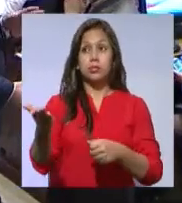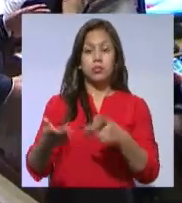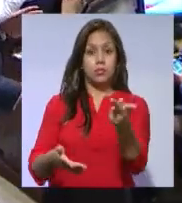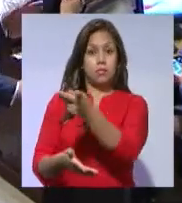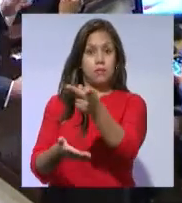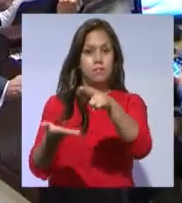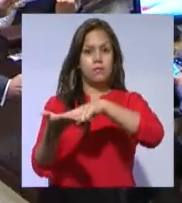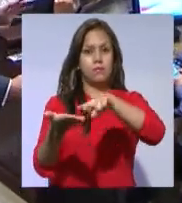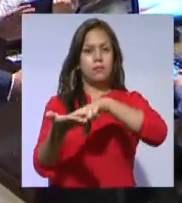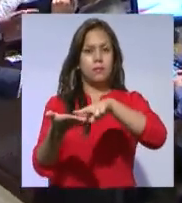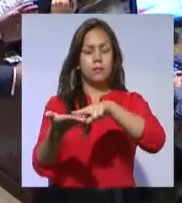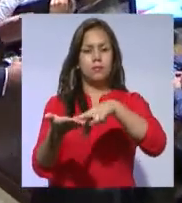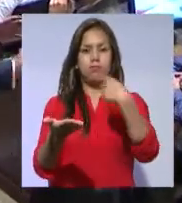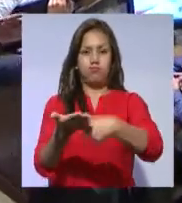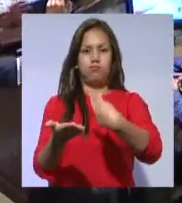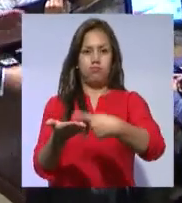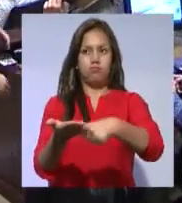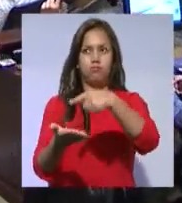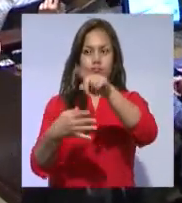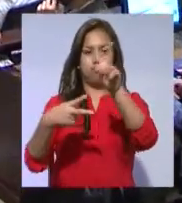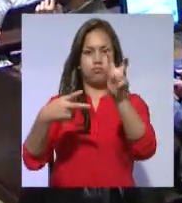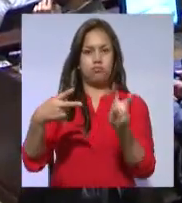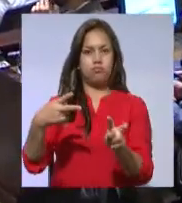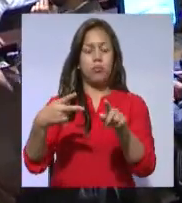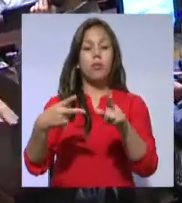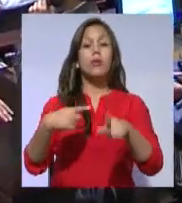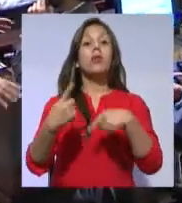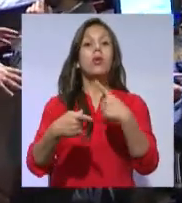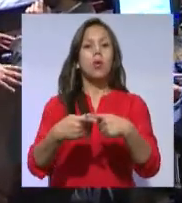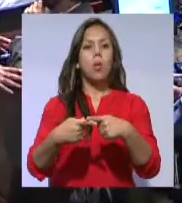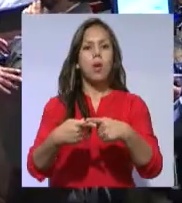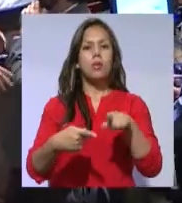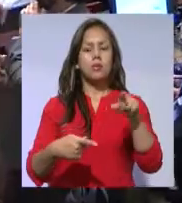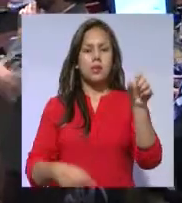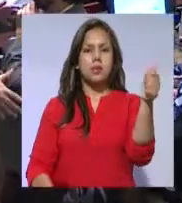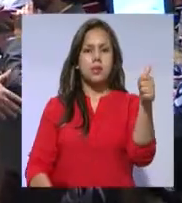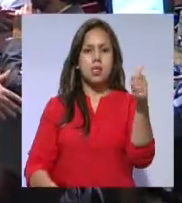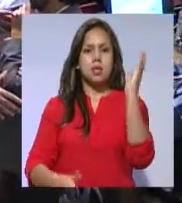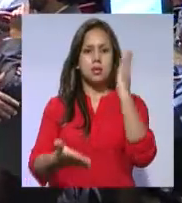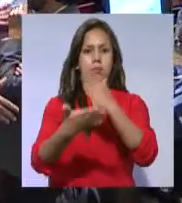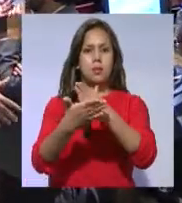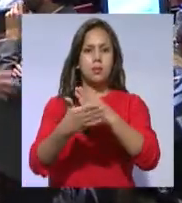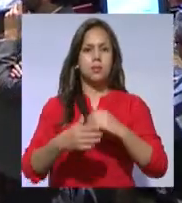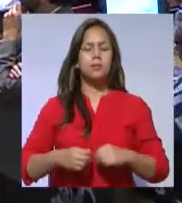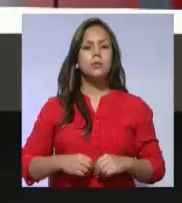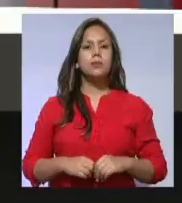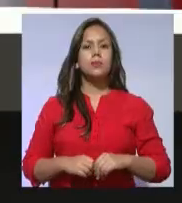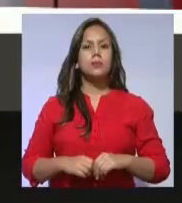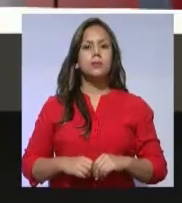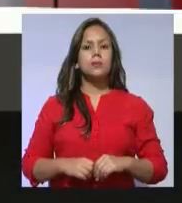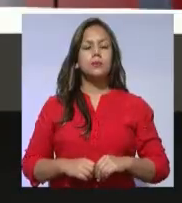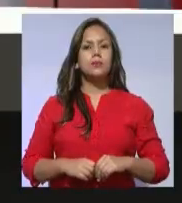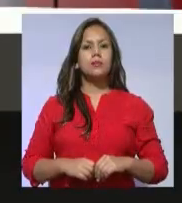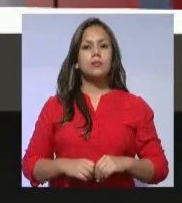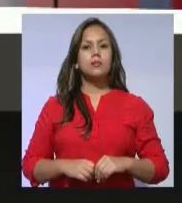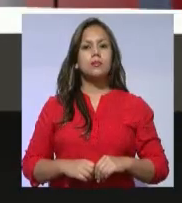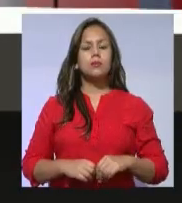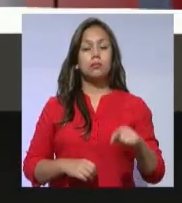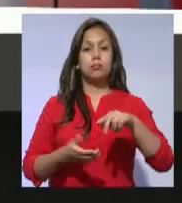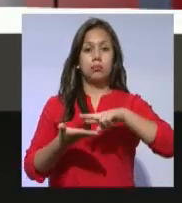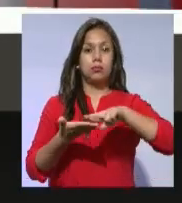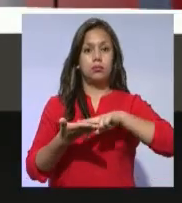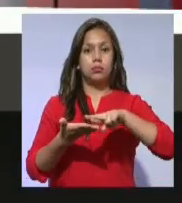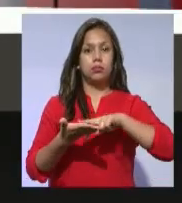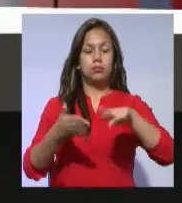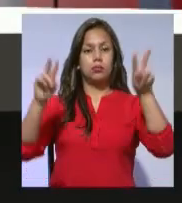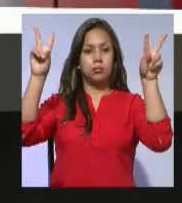plenarias para la discusión de estos temas está previsto desde las 10 horas con 30 en el marco de la